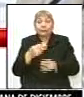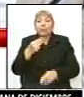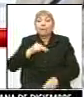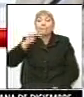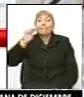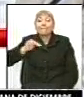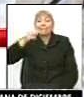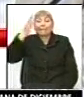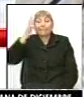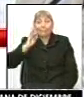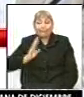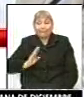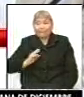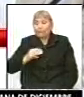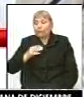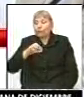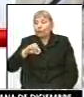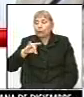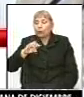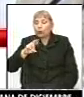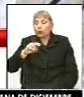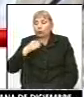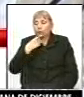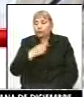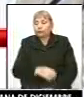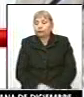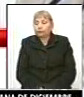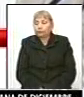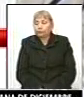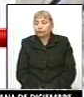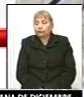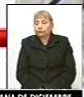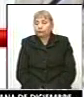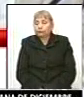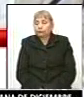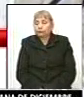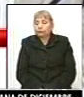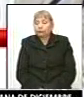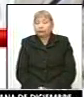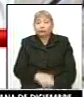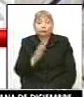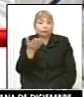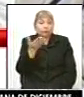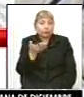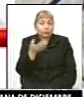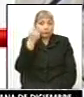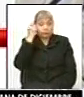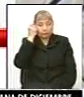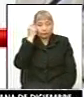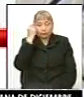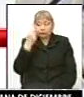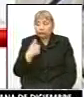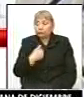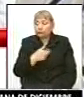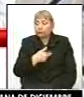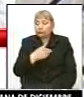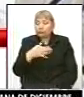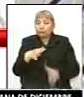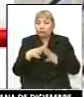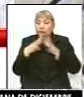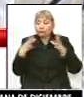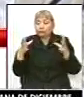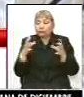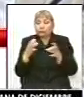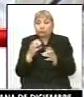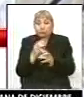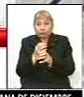y la Reserva Comunal de Purús. La siguiente. En ese sentido, presidente, hemos visto que hay un conjunto de